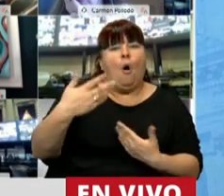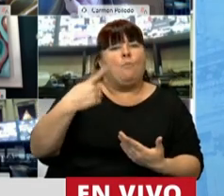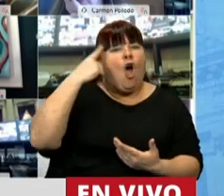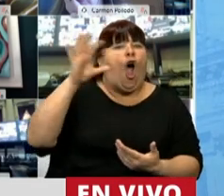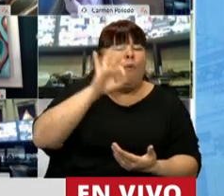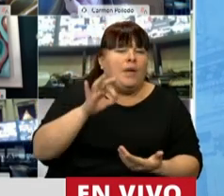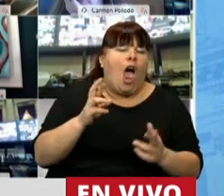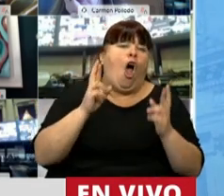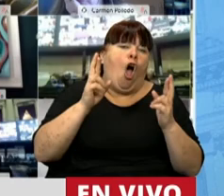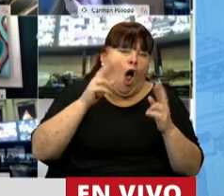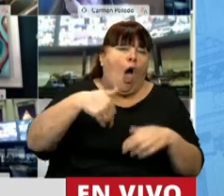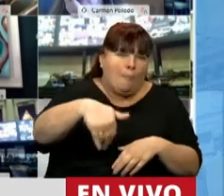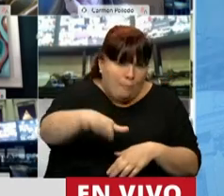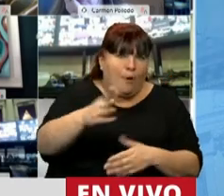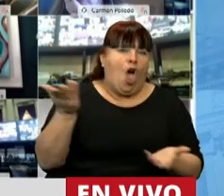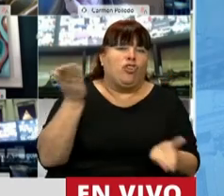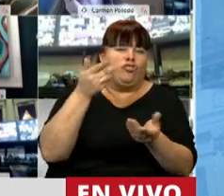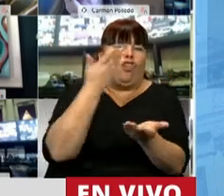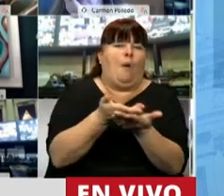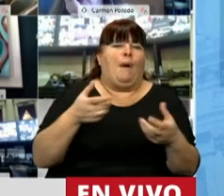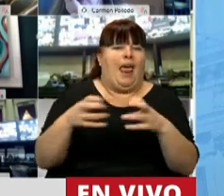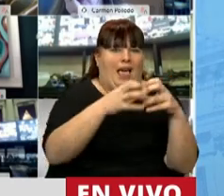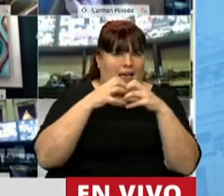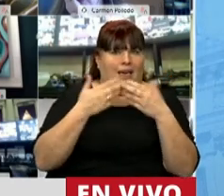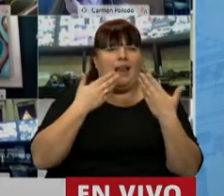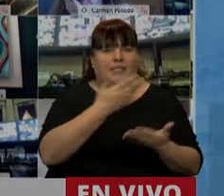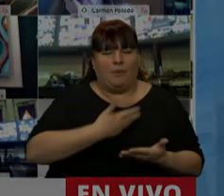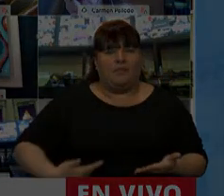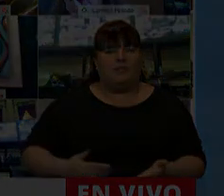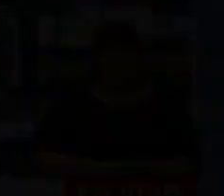su opinión, pero ojalá pronto se ponga en tratamiento. Gracias, presidente. Gracias, diputada.